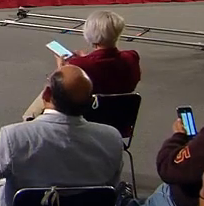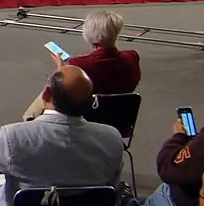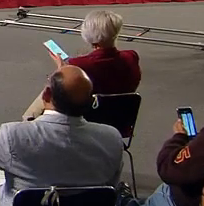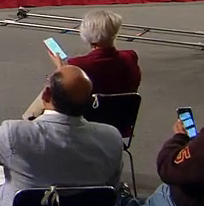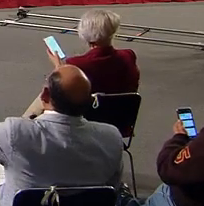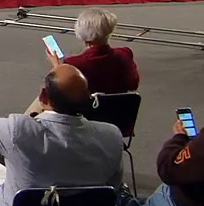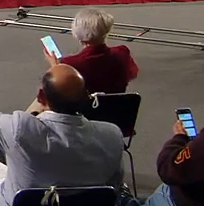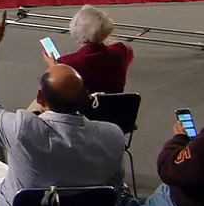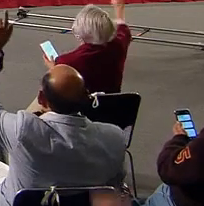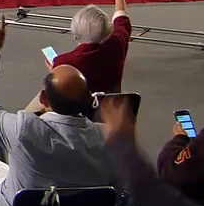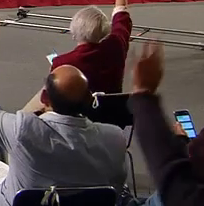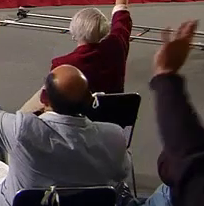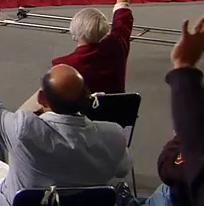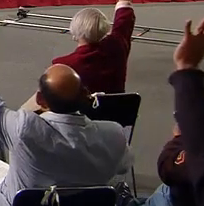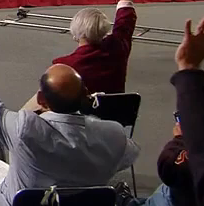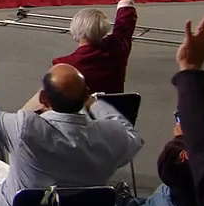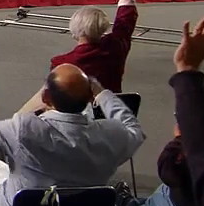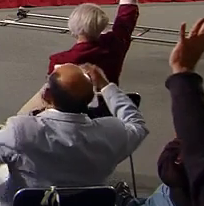Muy bien.